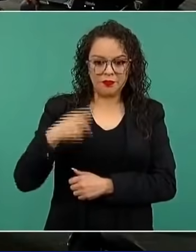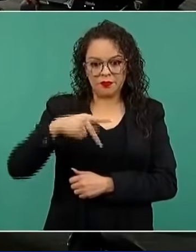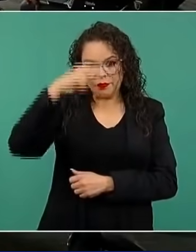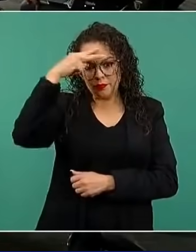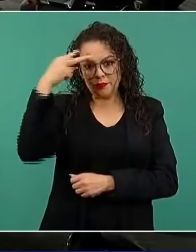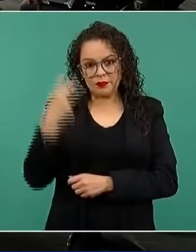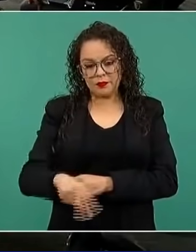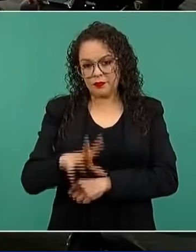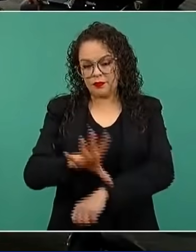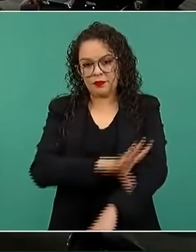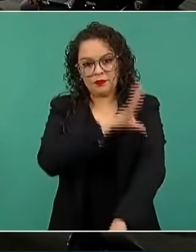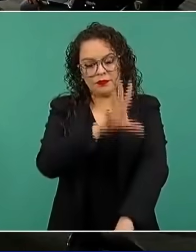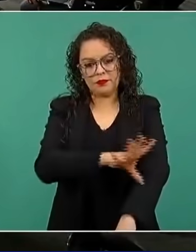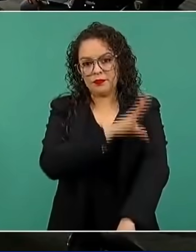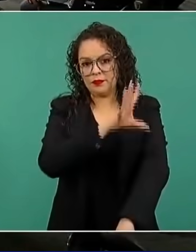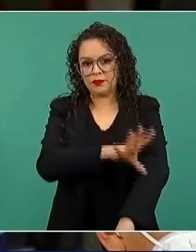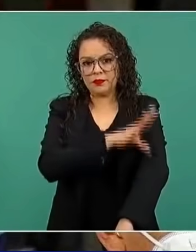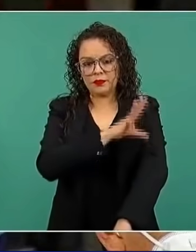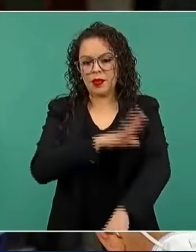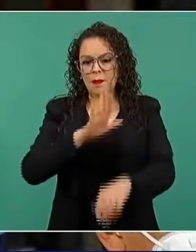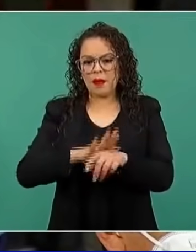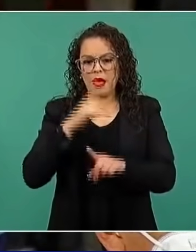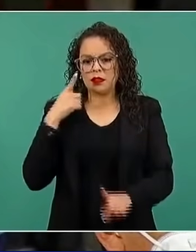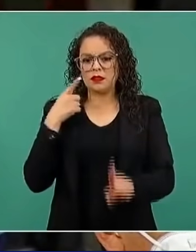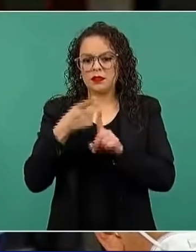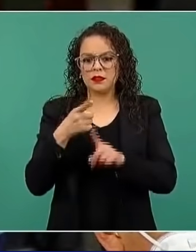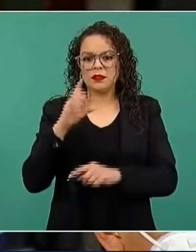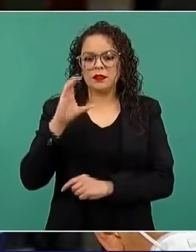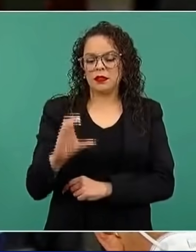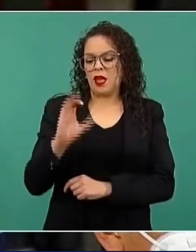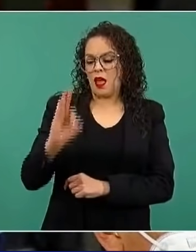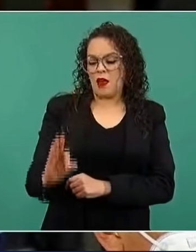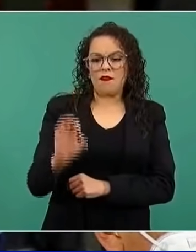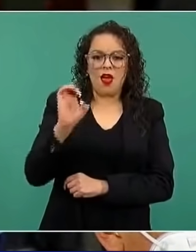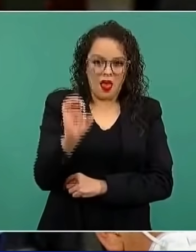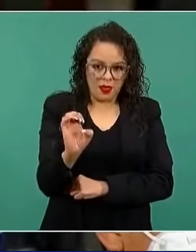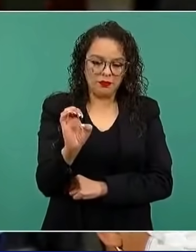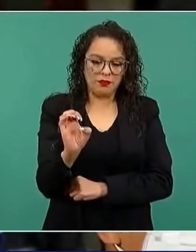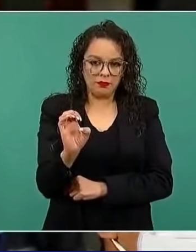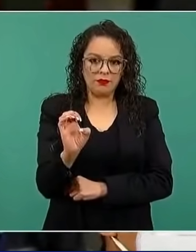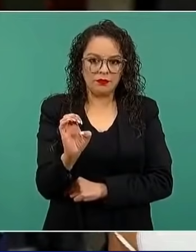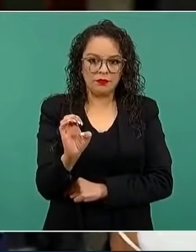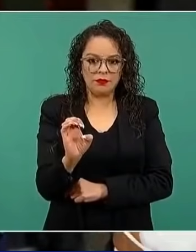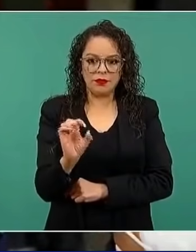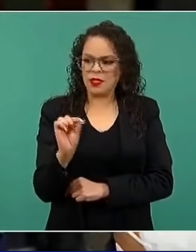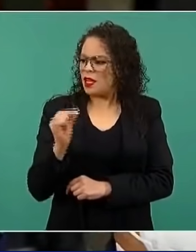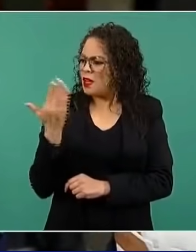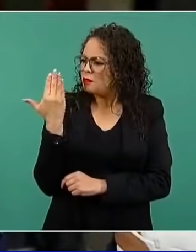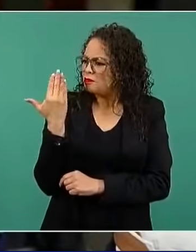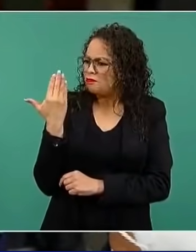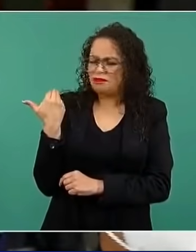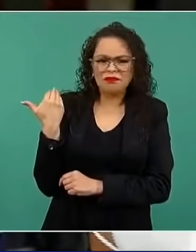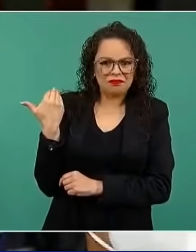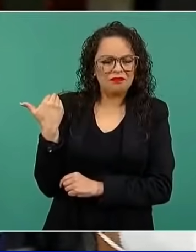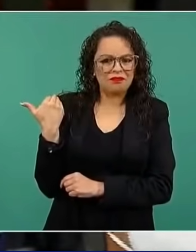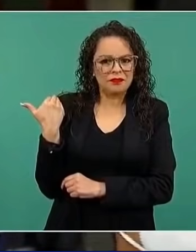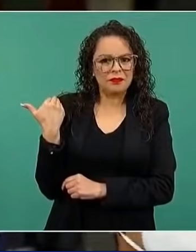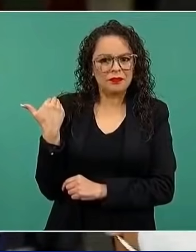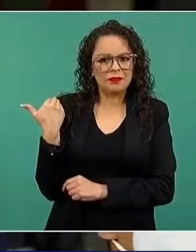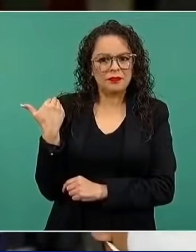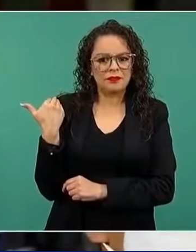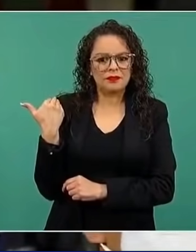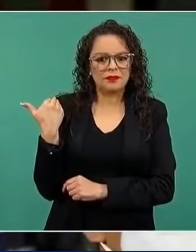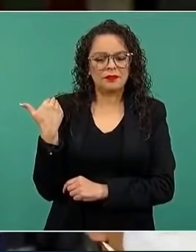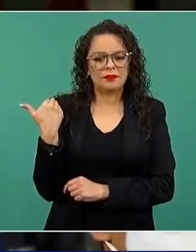este sector energético en el país, en particular lo que es la CFE. Recientemente, señor presidente, a